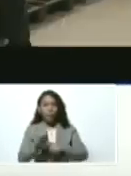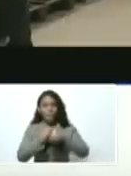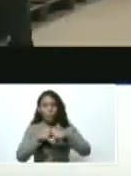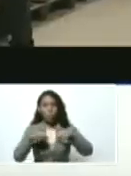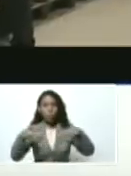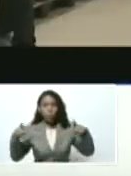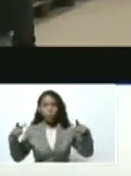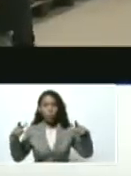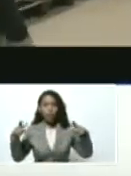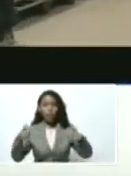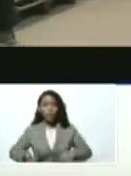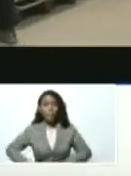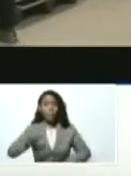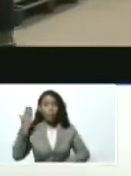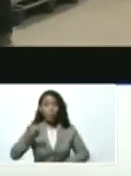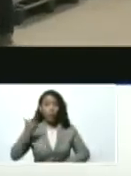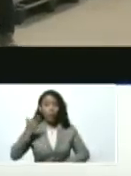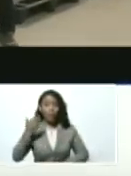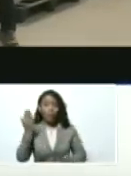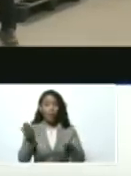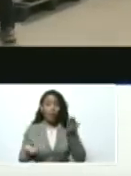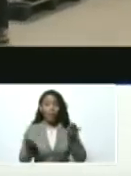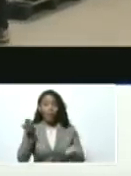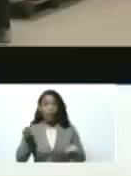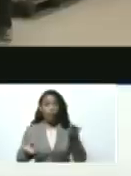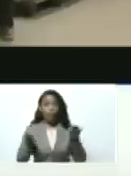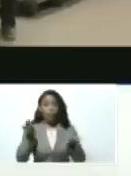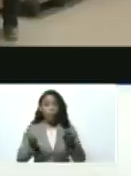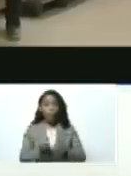creciente, virtuoso, de estabilidad